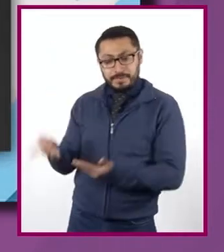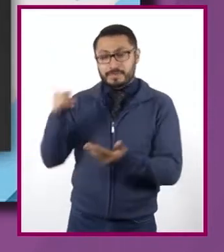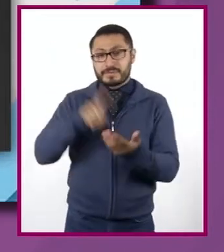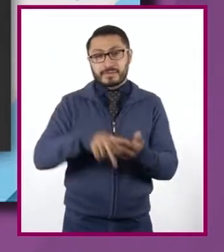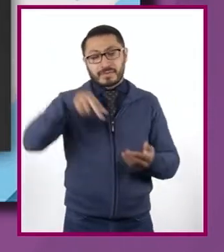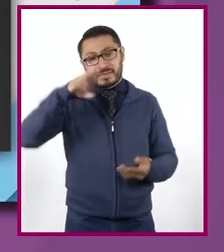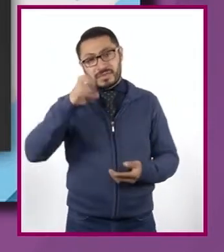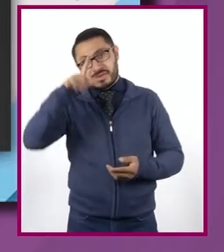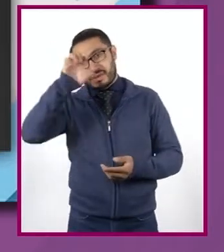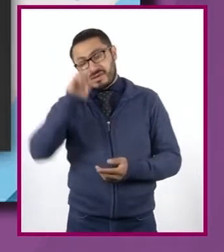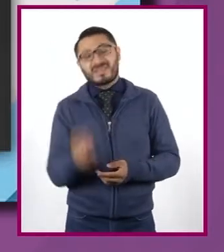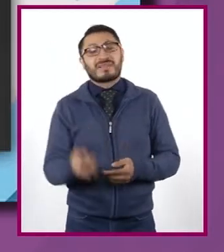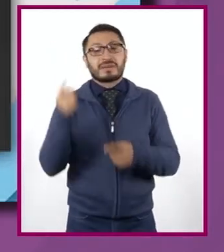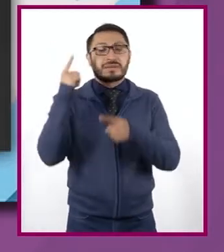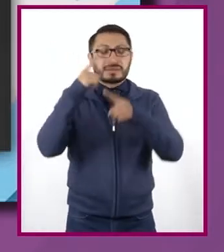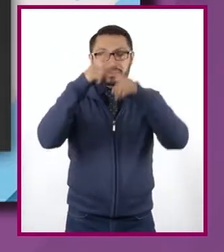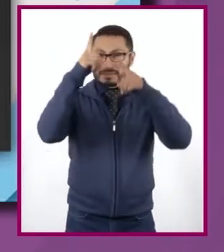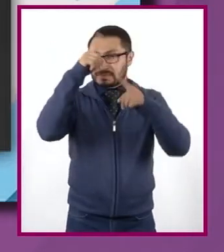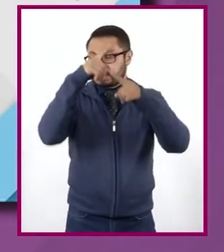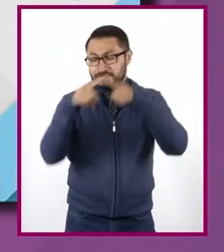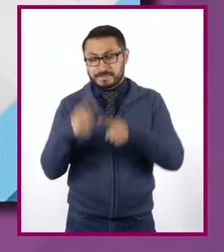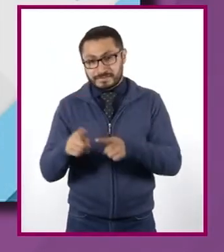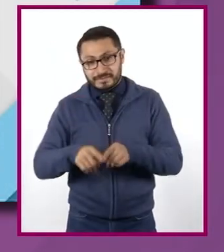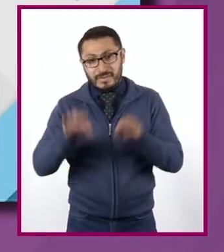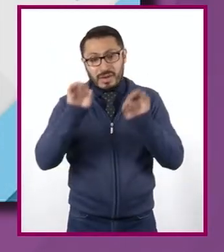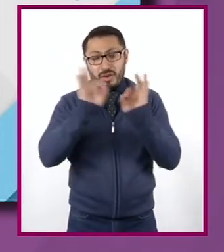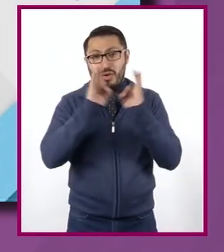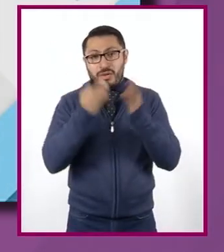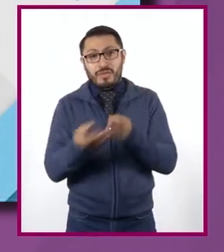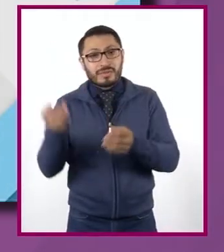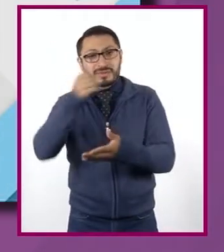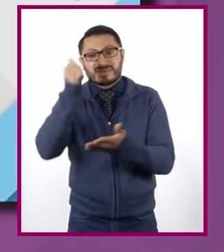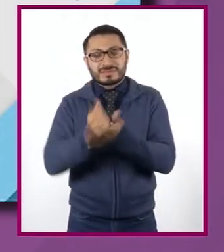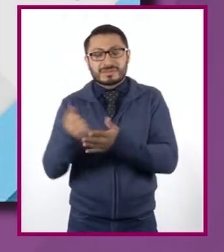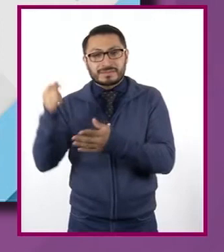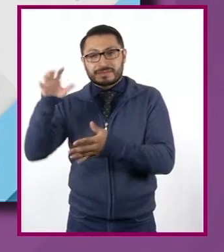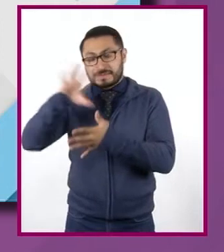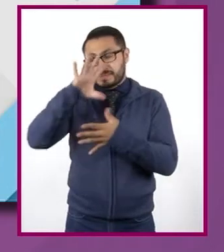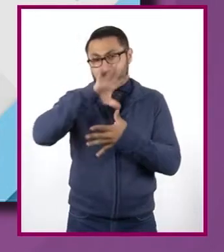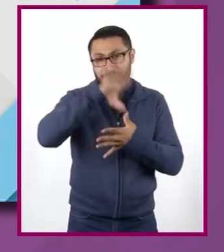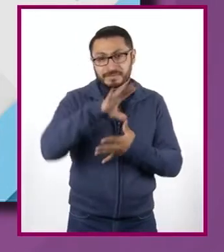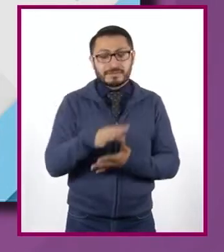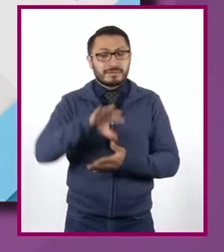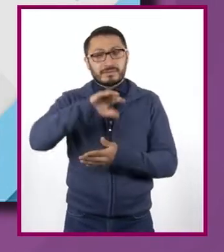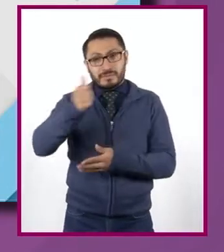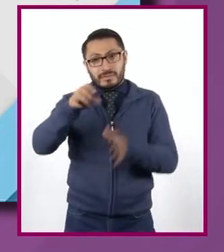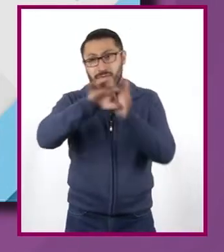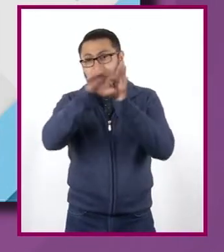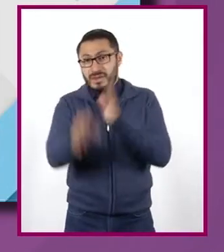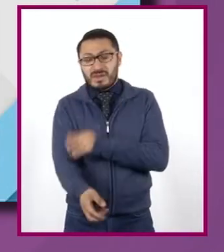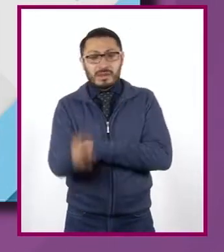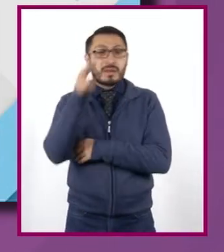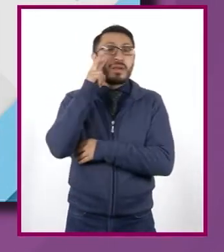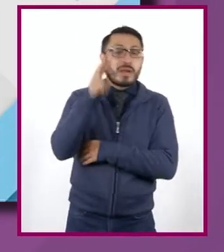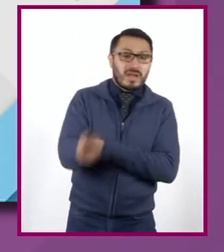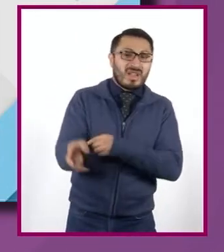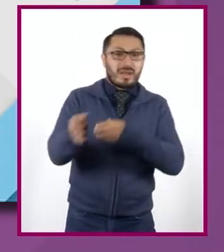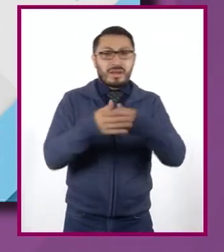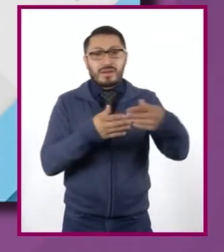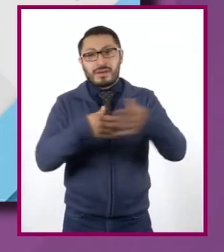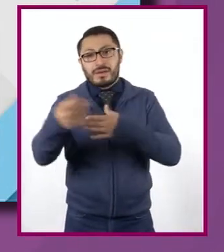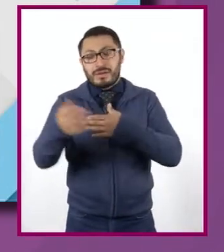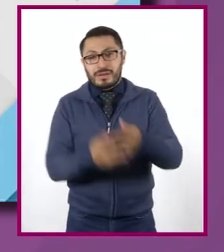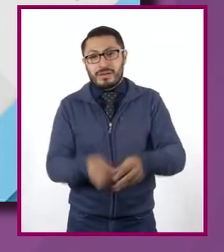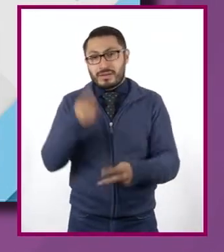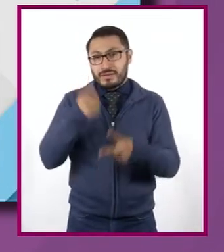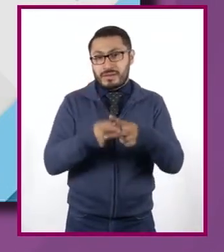múltiples, o bien los modelos aplicados a ciudades latinoamericanas. Otro ejemplo son los modelos matemáticos,